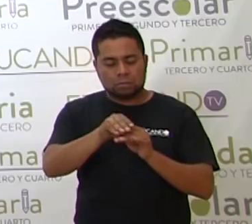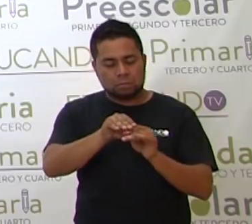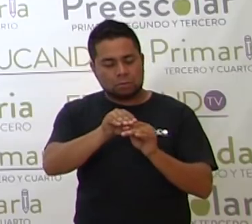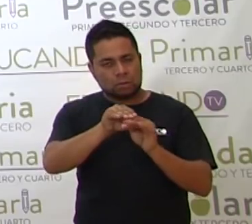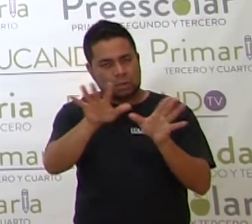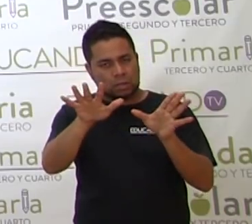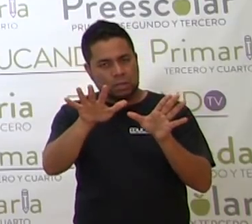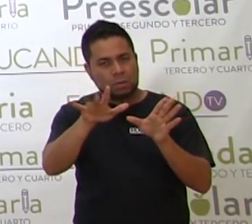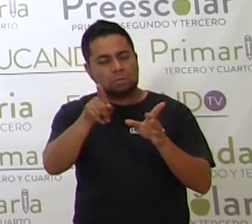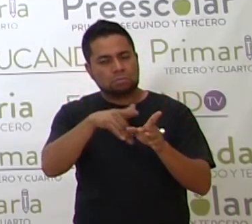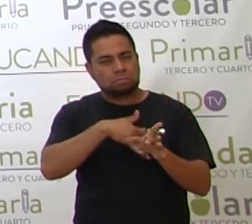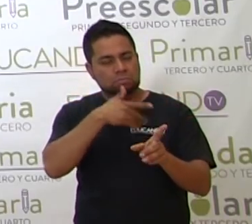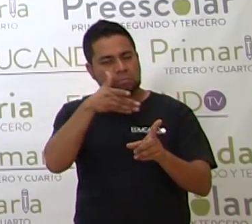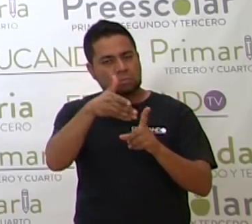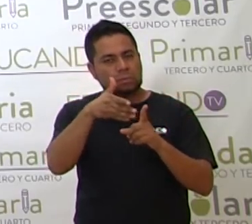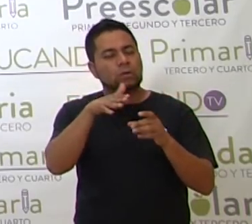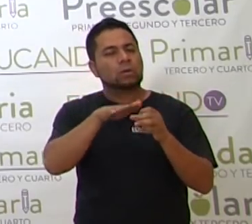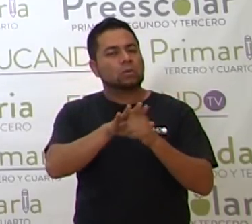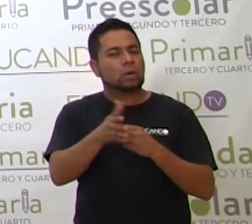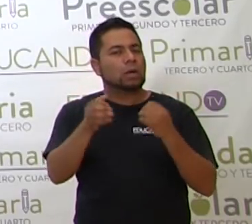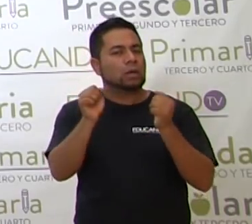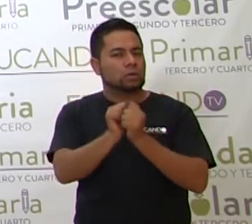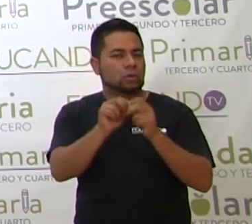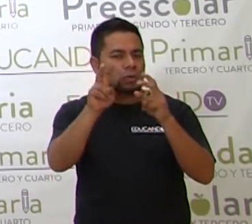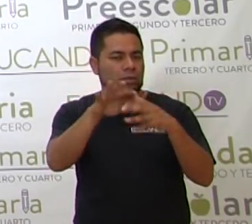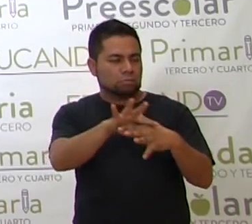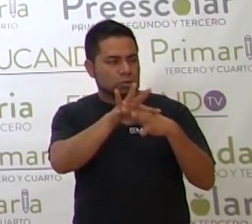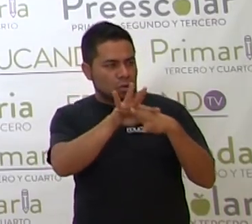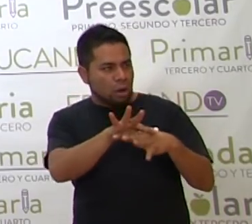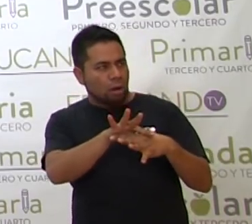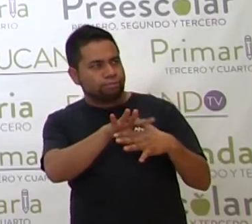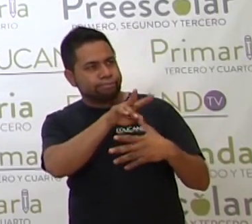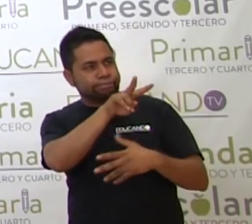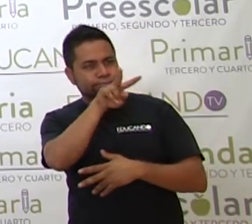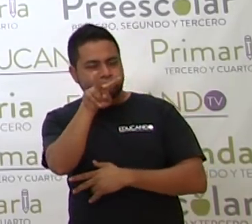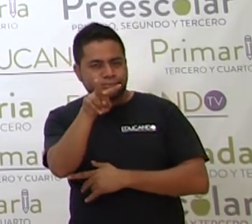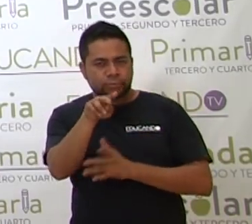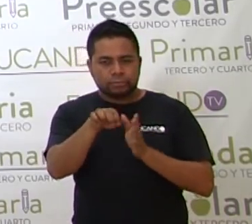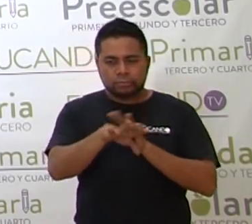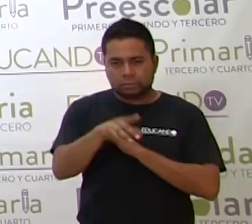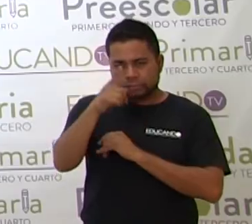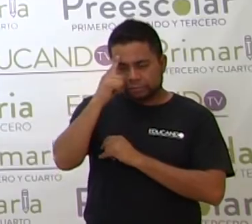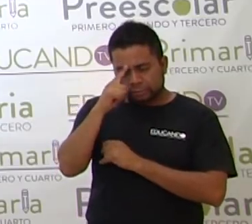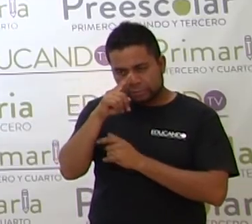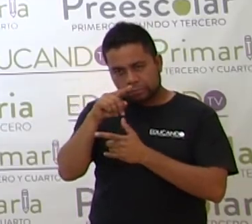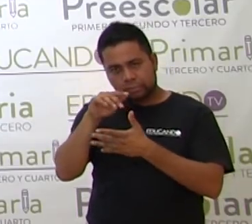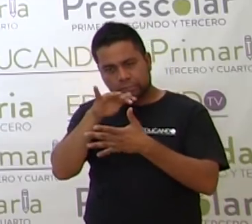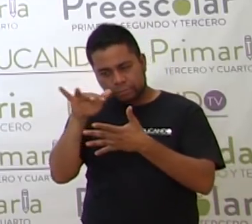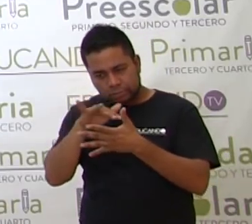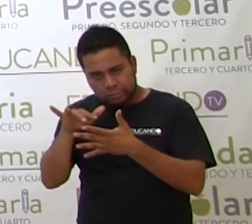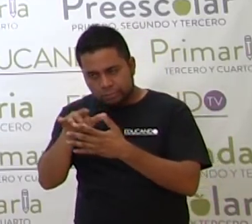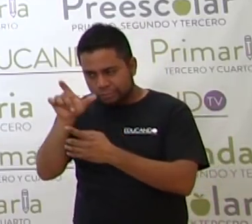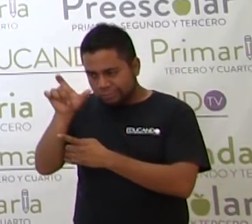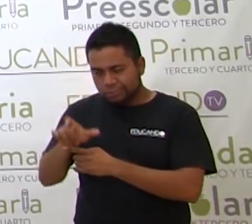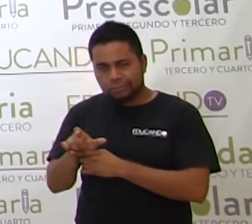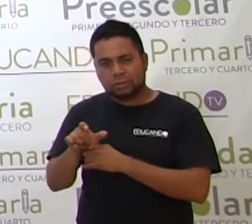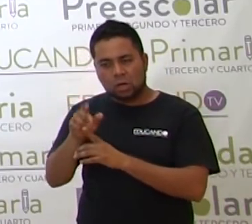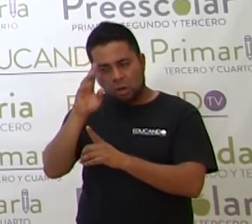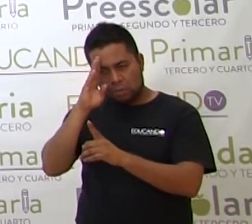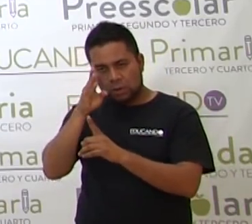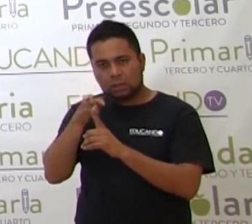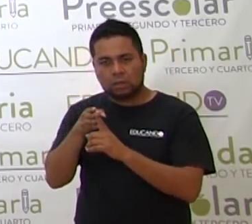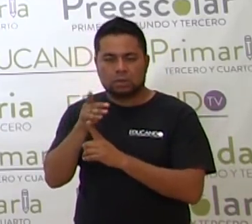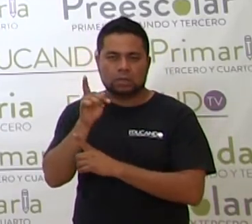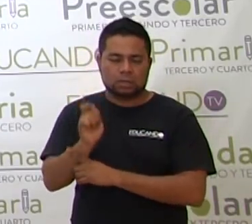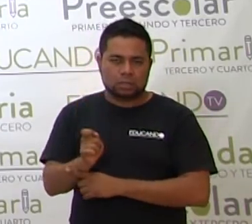más preciso todo lo relacionado a la realidad. Y en la parte de la descripción objetiva, en esta